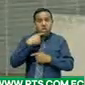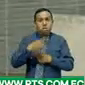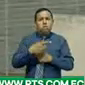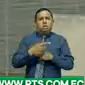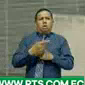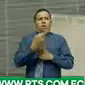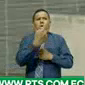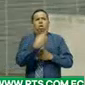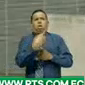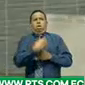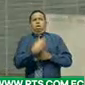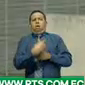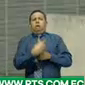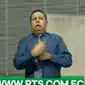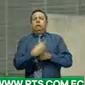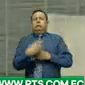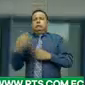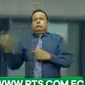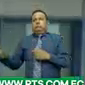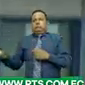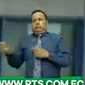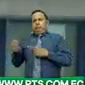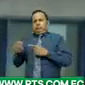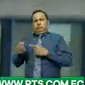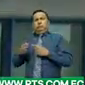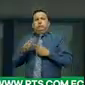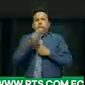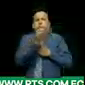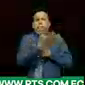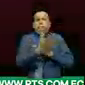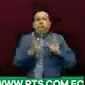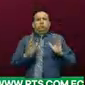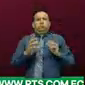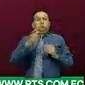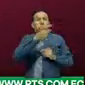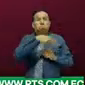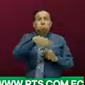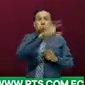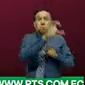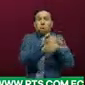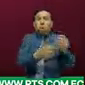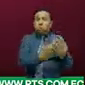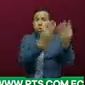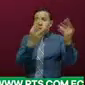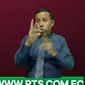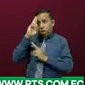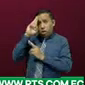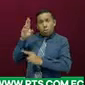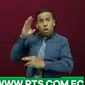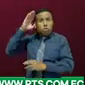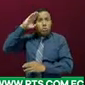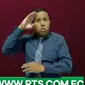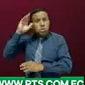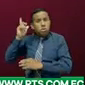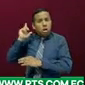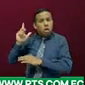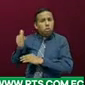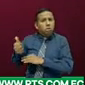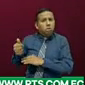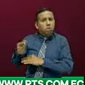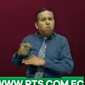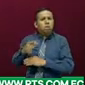las cárceles el uniforme no genera respeto. ¿Quién manda dentro de las cárceles? Los patrones,